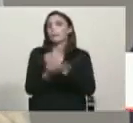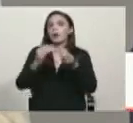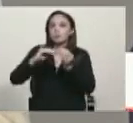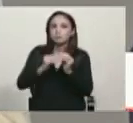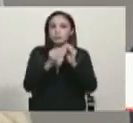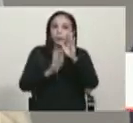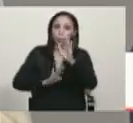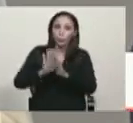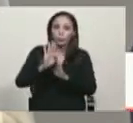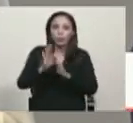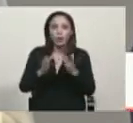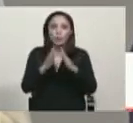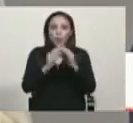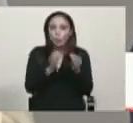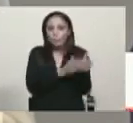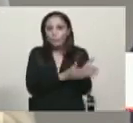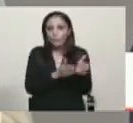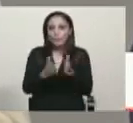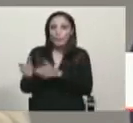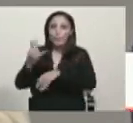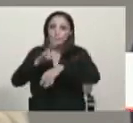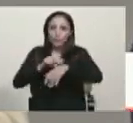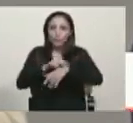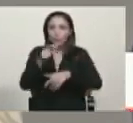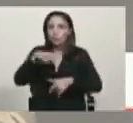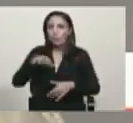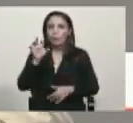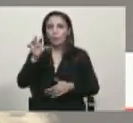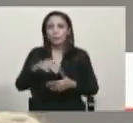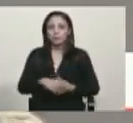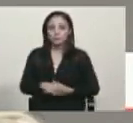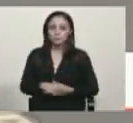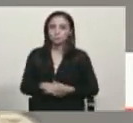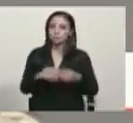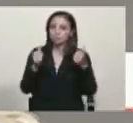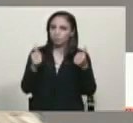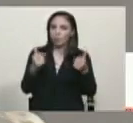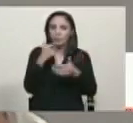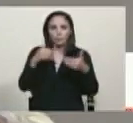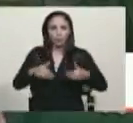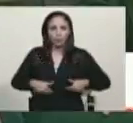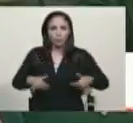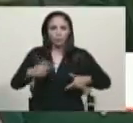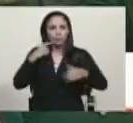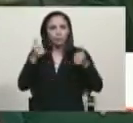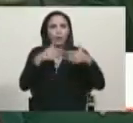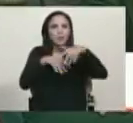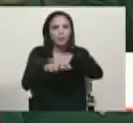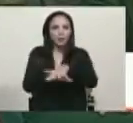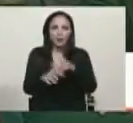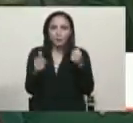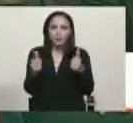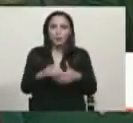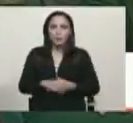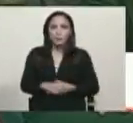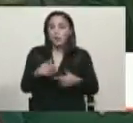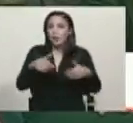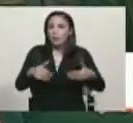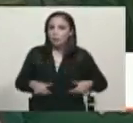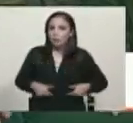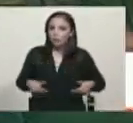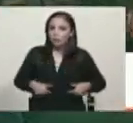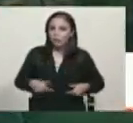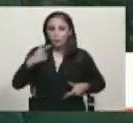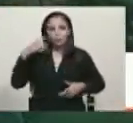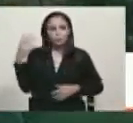y mantener todos los equipos médicos de nuestros establecimientos de salud. Muy bien, es un esfuerzo integral, fíjense, el esfuerzo por